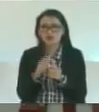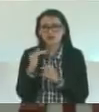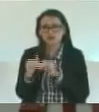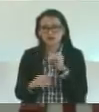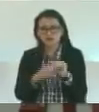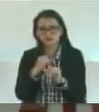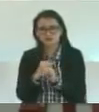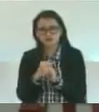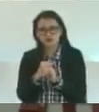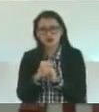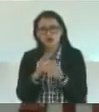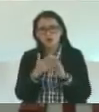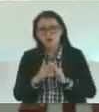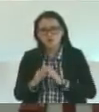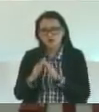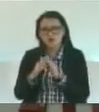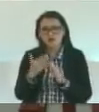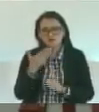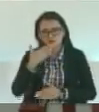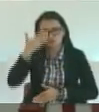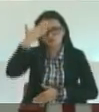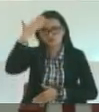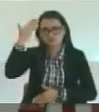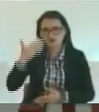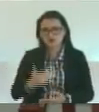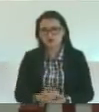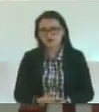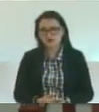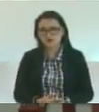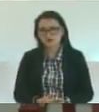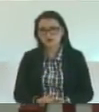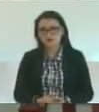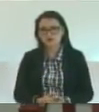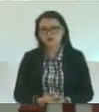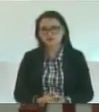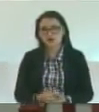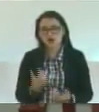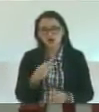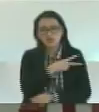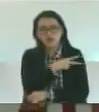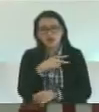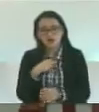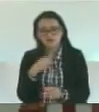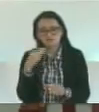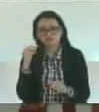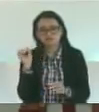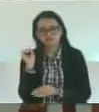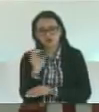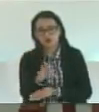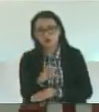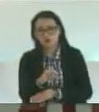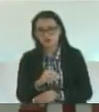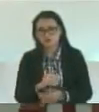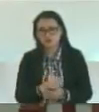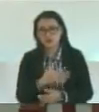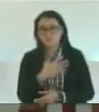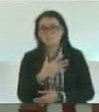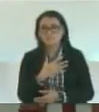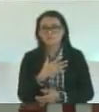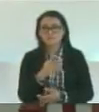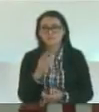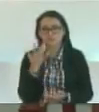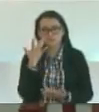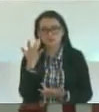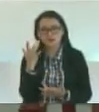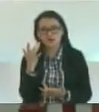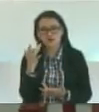Internacional de las Comunidades Musulmanas. Nosotros vamos a mandar un delegado como presidencia del Movimiento de